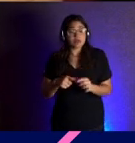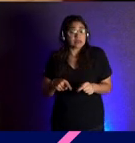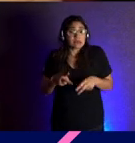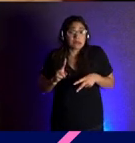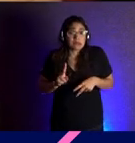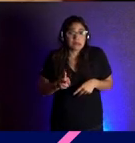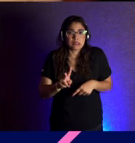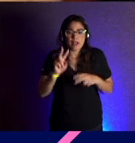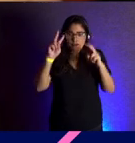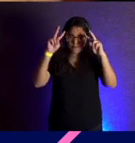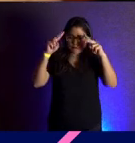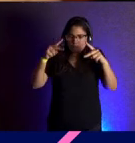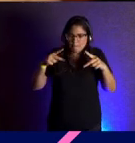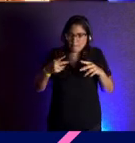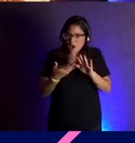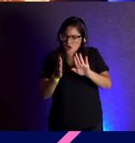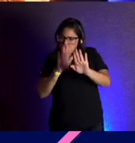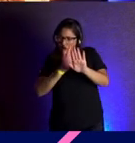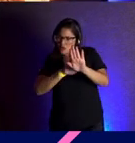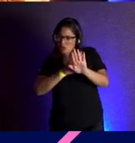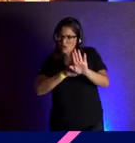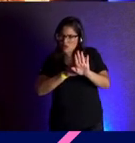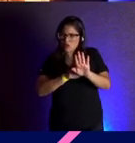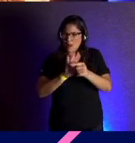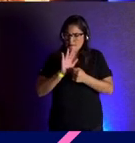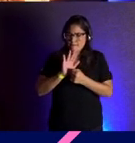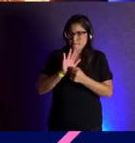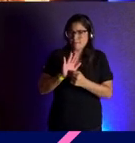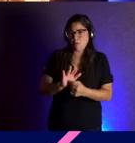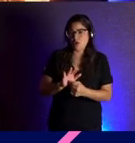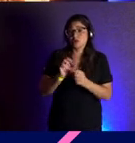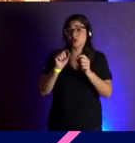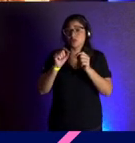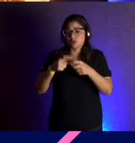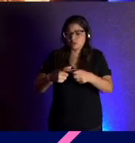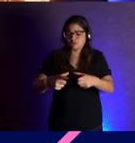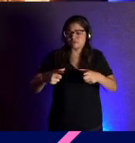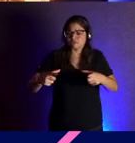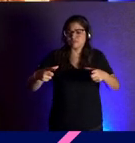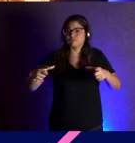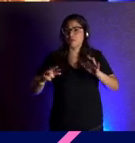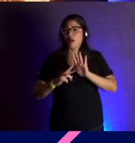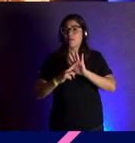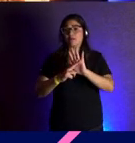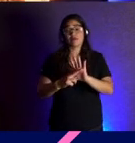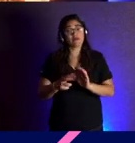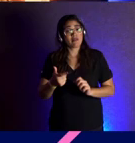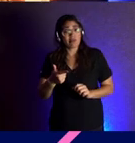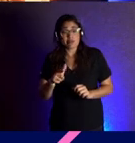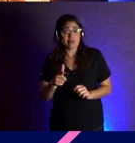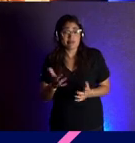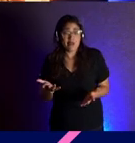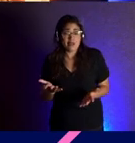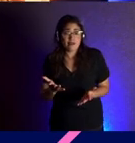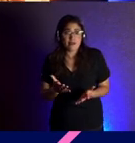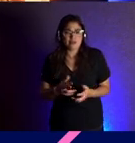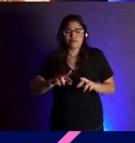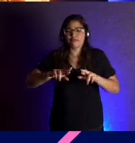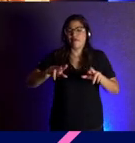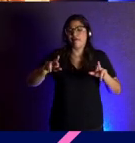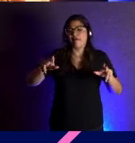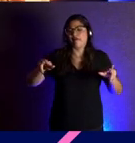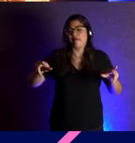son representativas, hay miles de problemas que hacen que una base de datos sea una sola dimensión de una